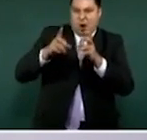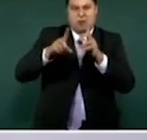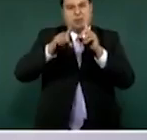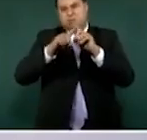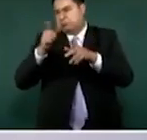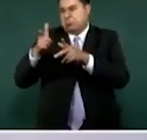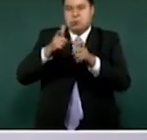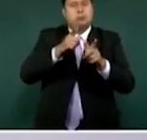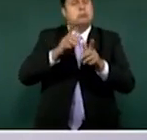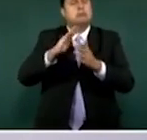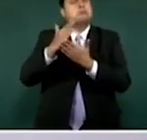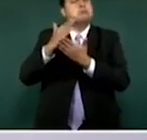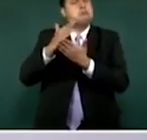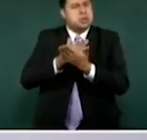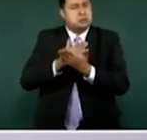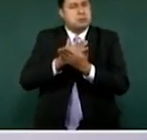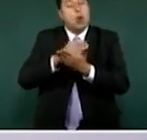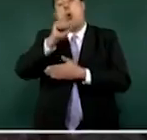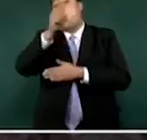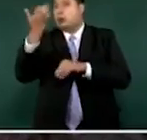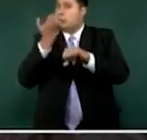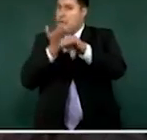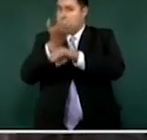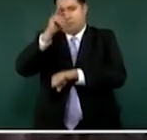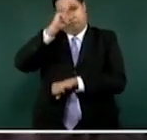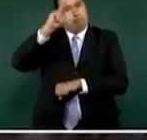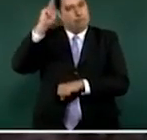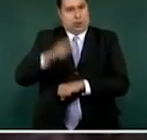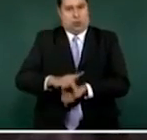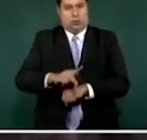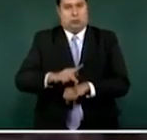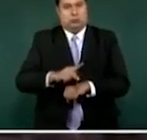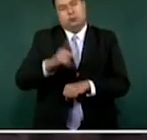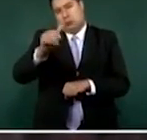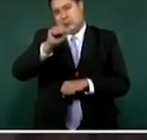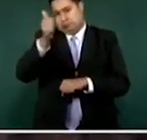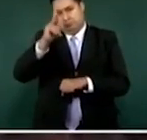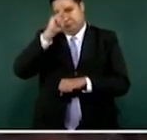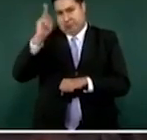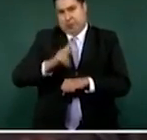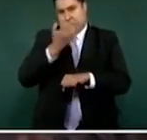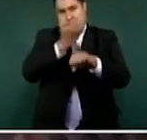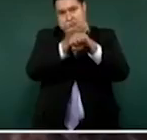relación a otros estados del país.